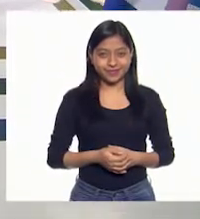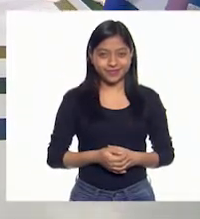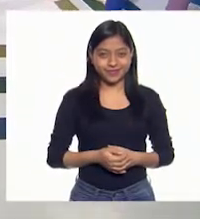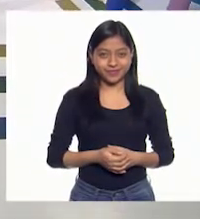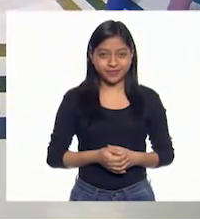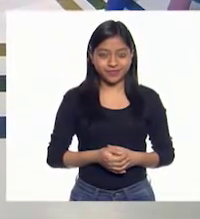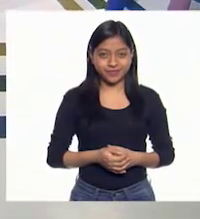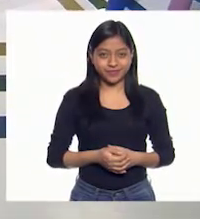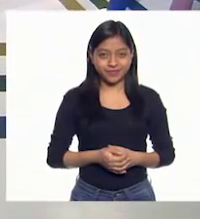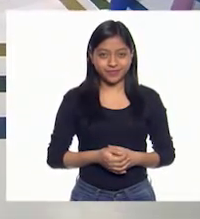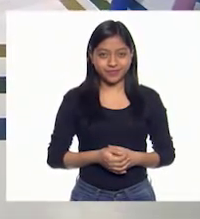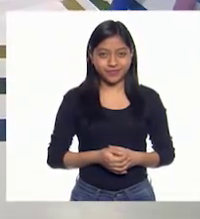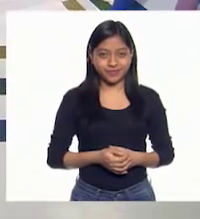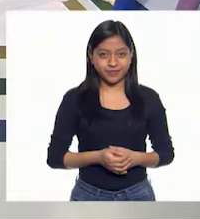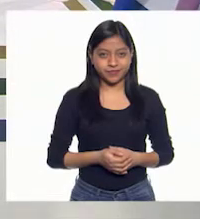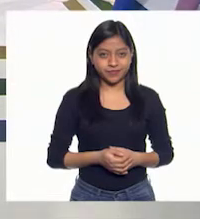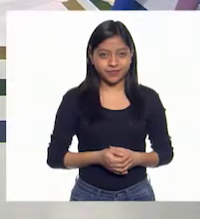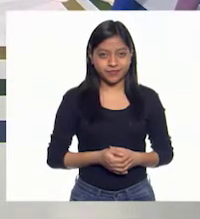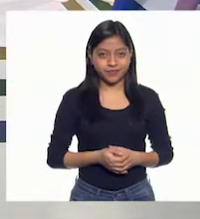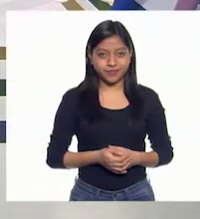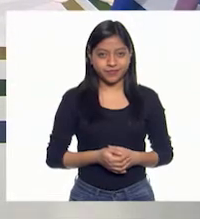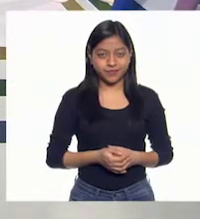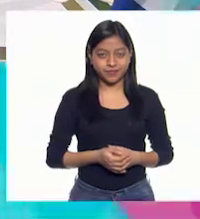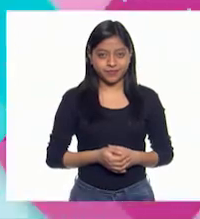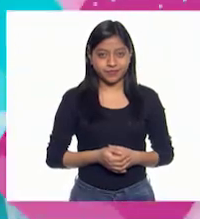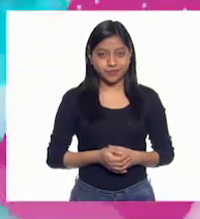Ahora sí le da la respuesta a tus amigos. Ajá.